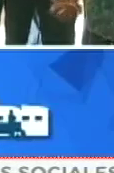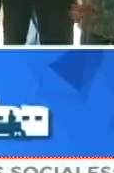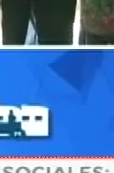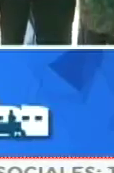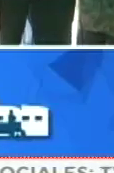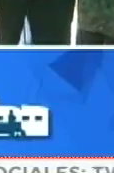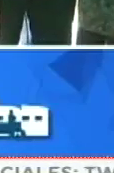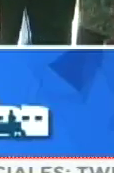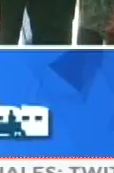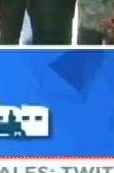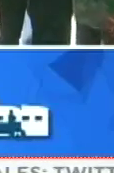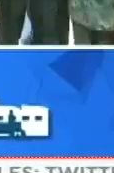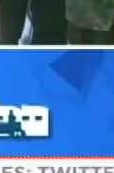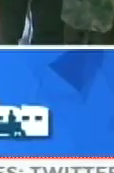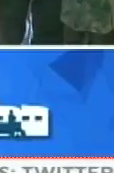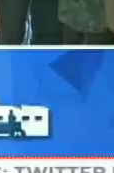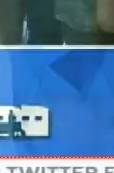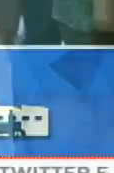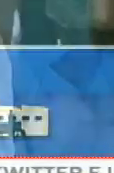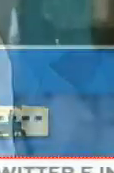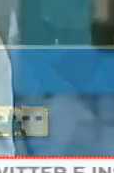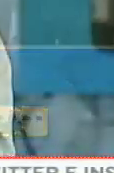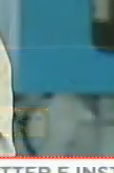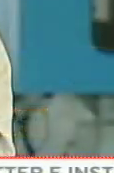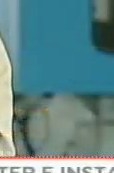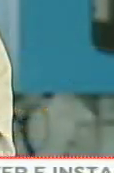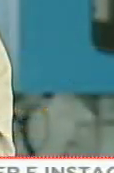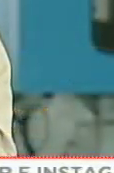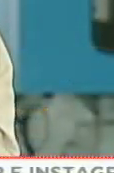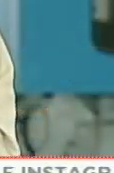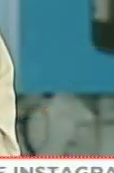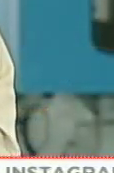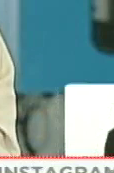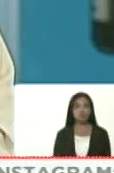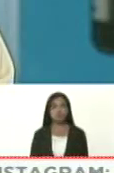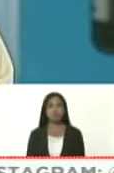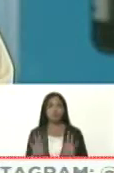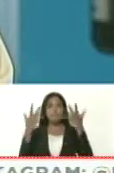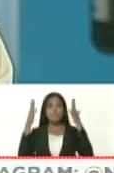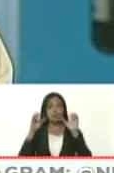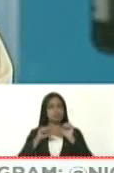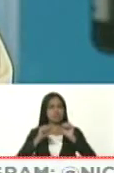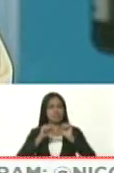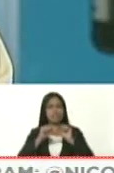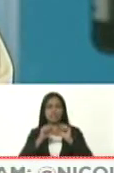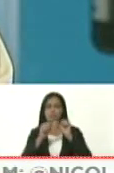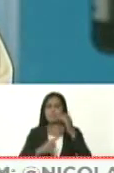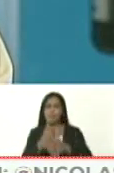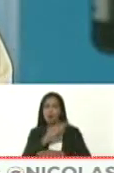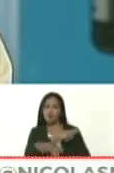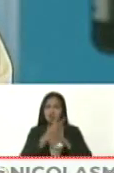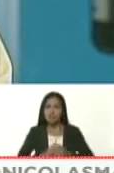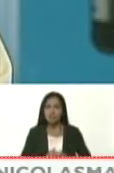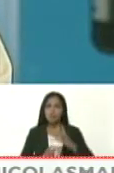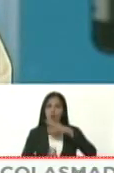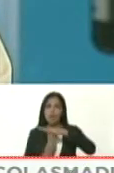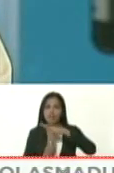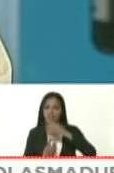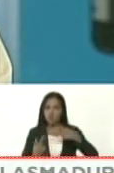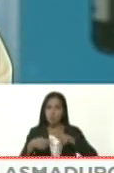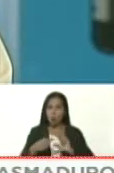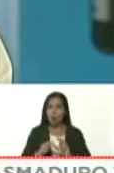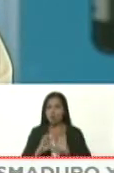aquí y seguir avanzando, seguir avanzando en el fortalecimiento del INCE como un